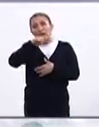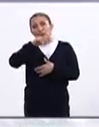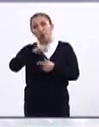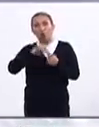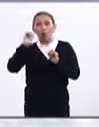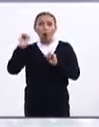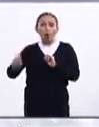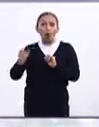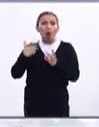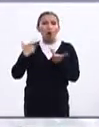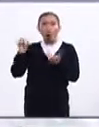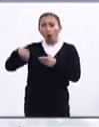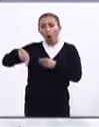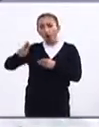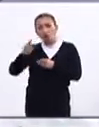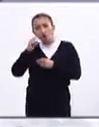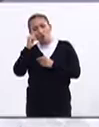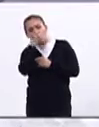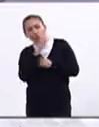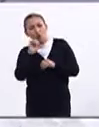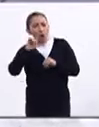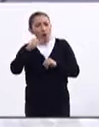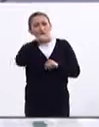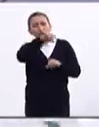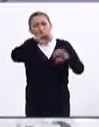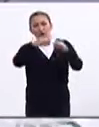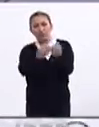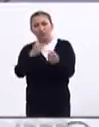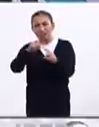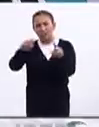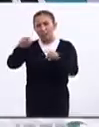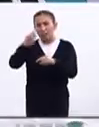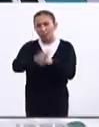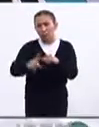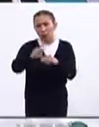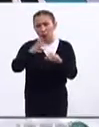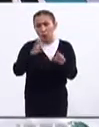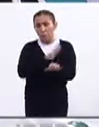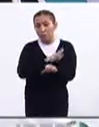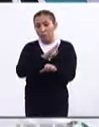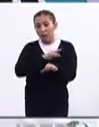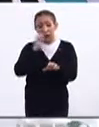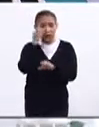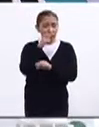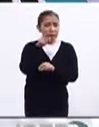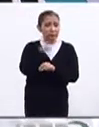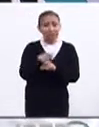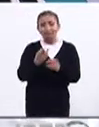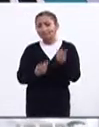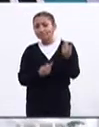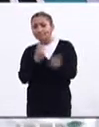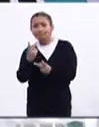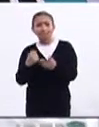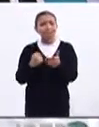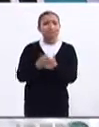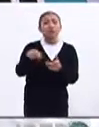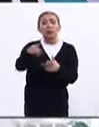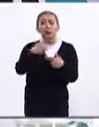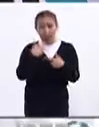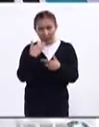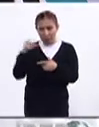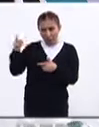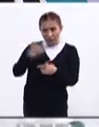propia Organización de las Naciones Unidas u otros organismos multilaterales públicos y privados, los sondeos de la satisfacción del